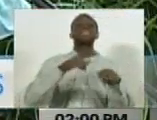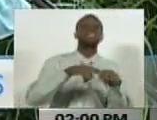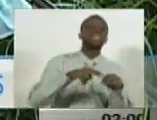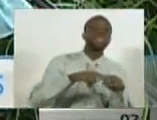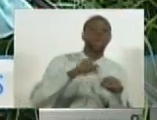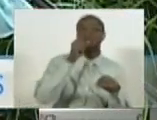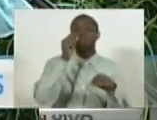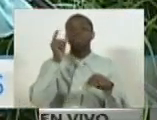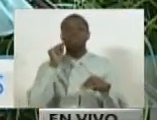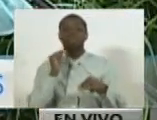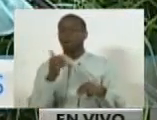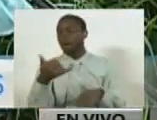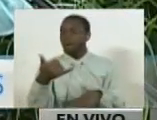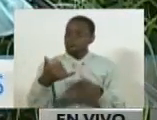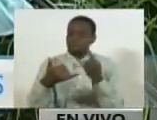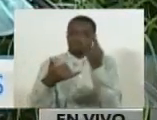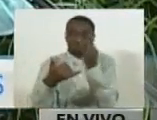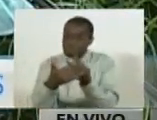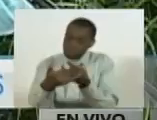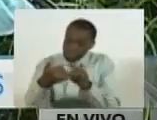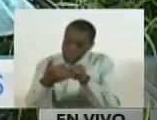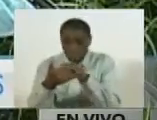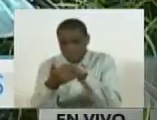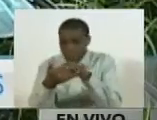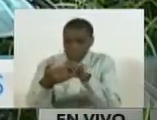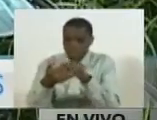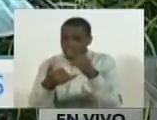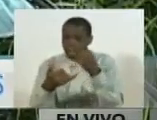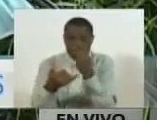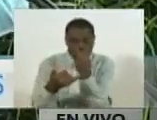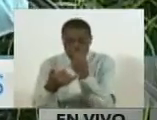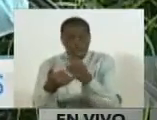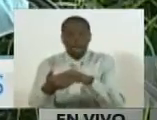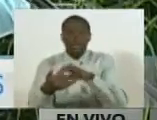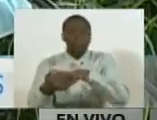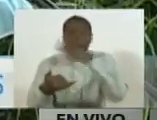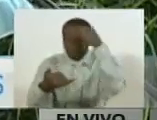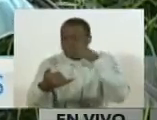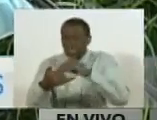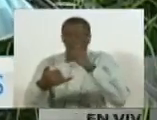atraídos frenéticamente a ver de todo.